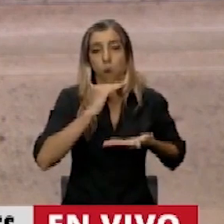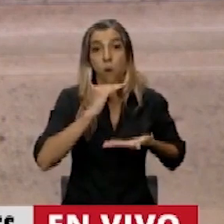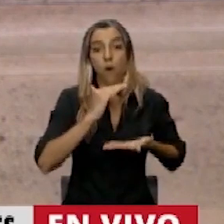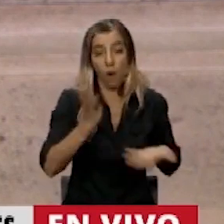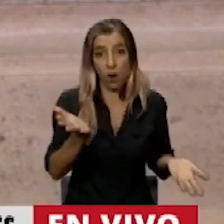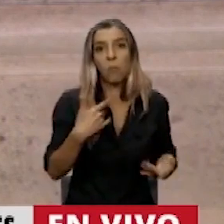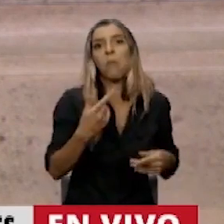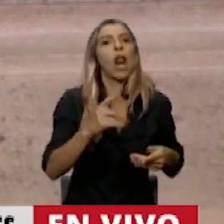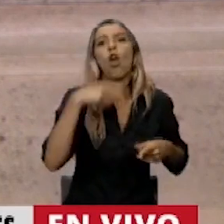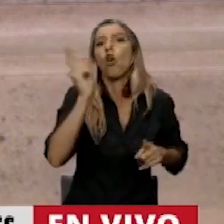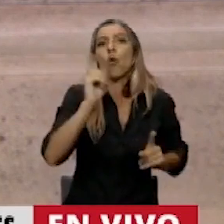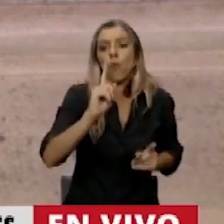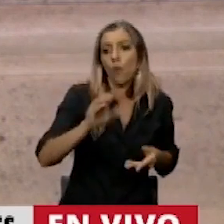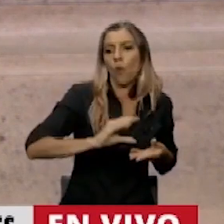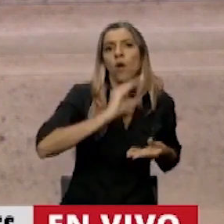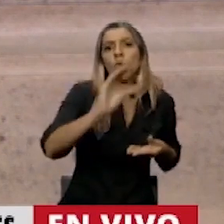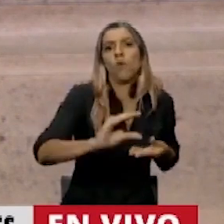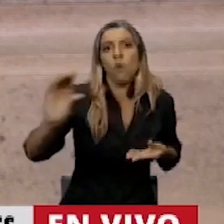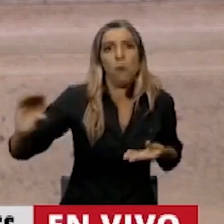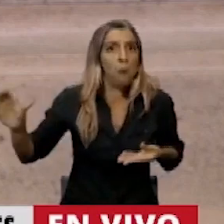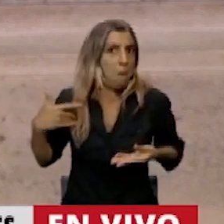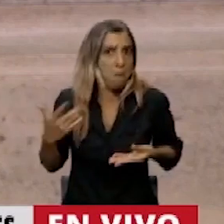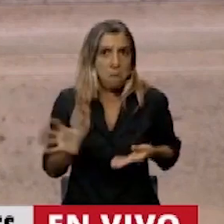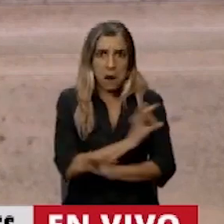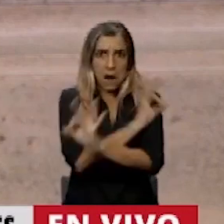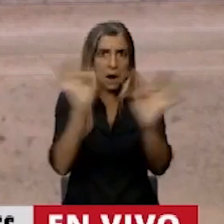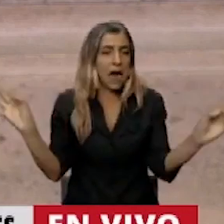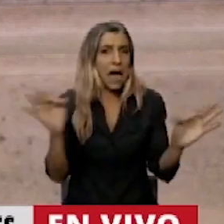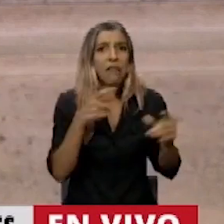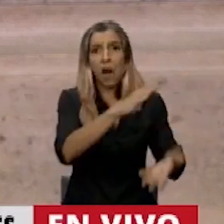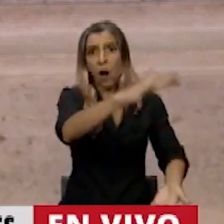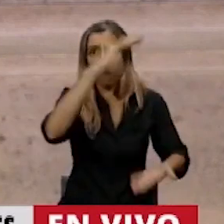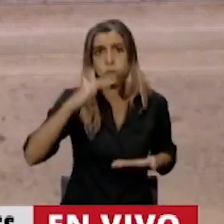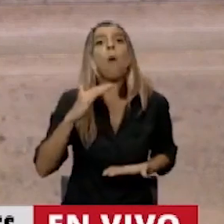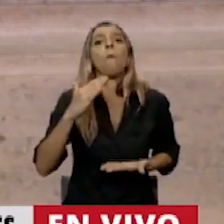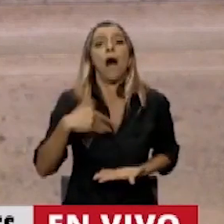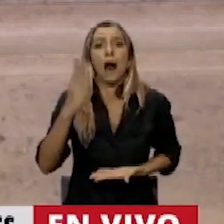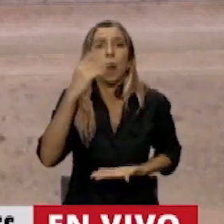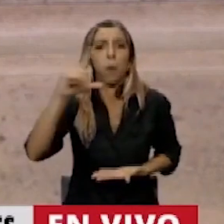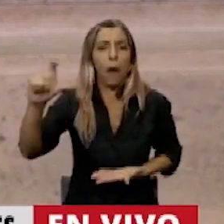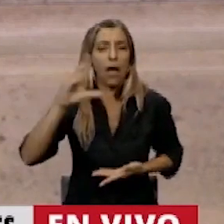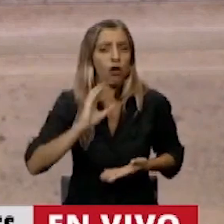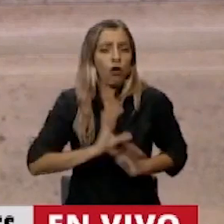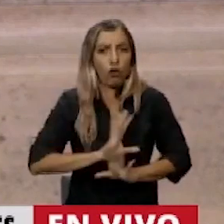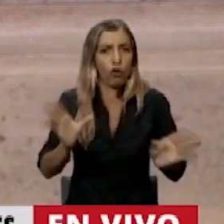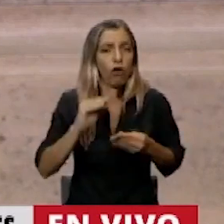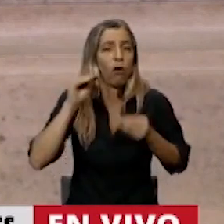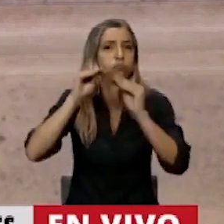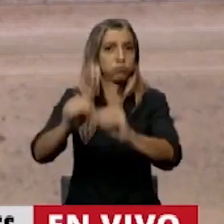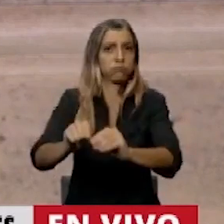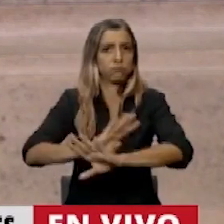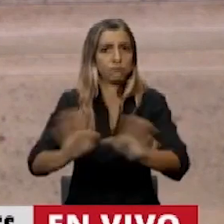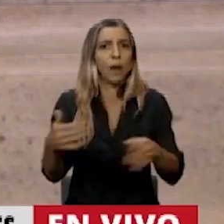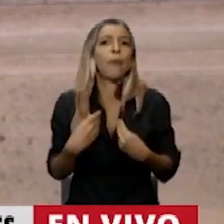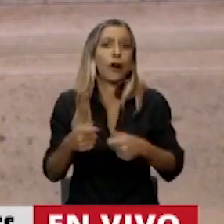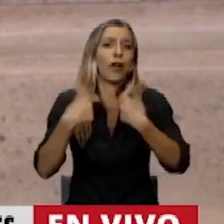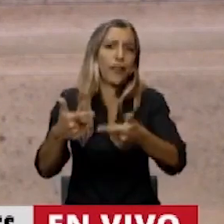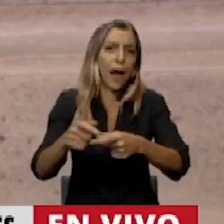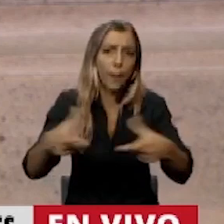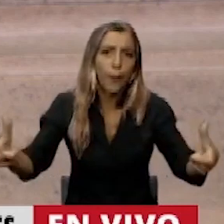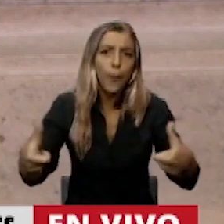ningún otro sector que no sea a los bolsillos de los bancos que siguen acumulando a lo loco con la LELIC, con los bonos, los